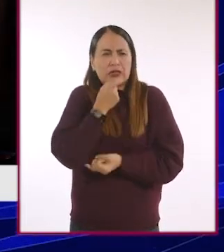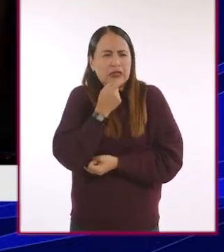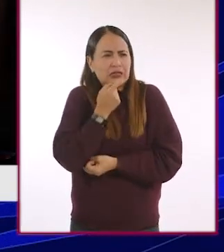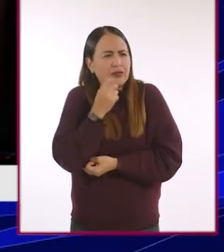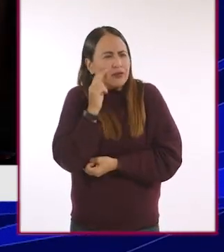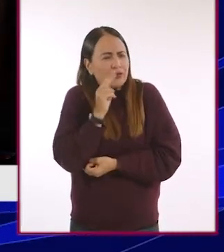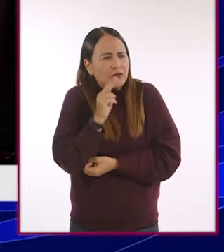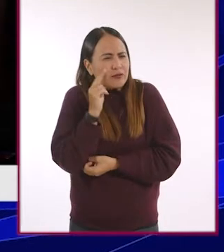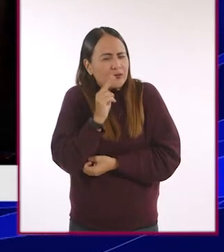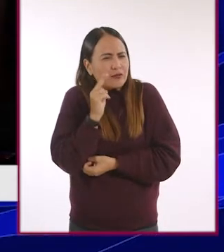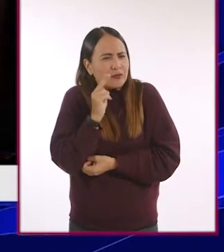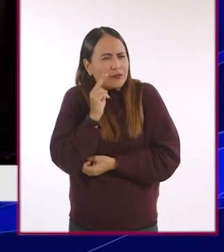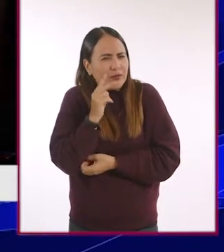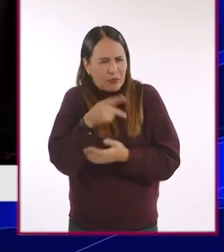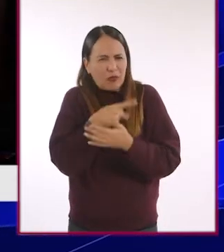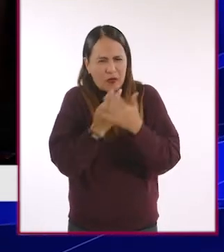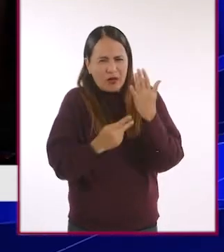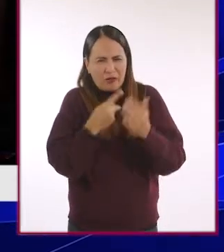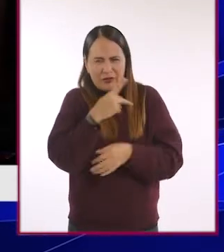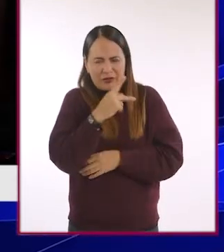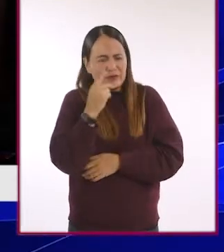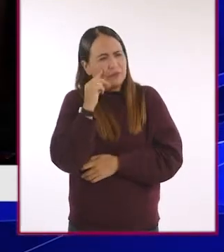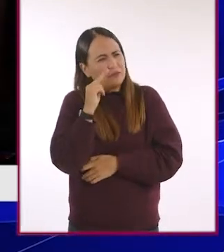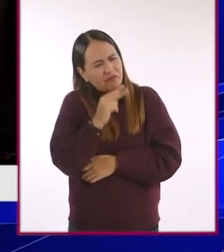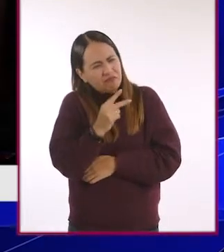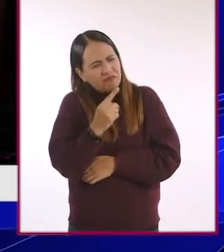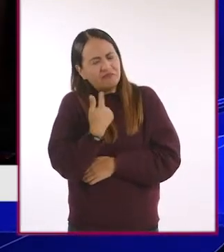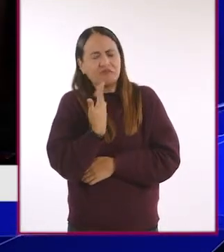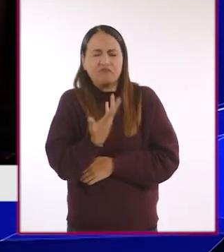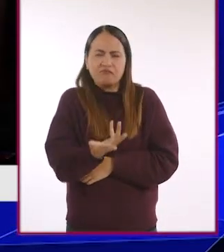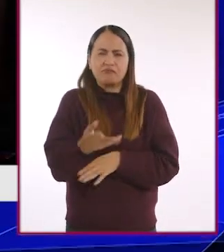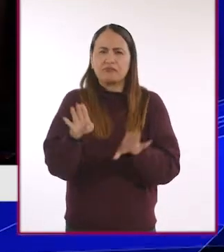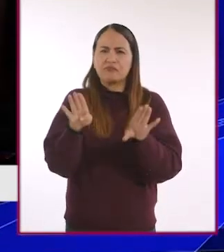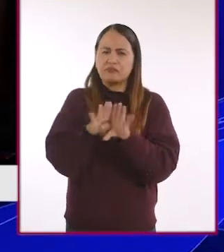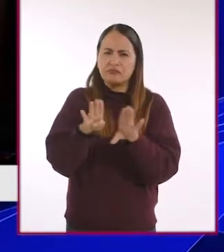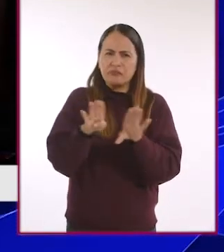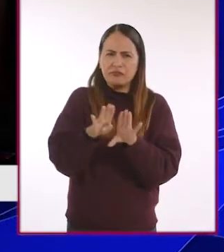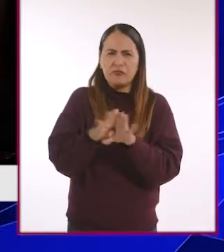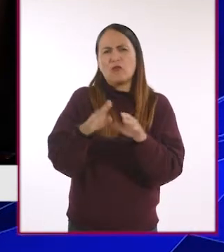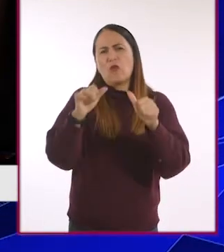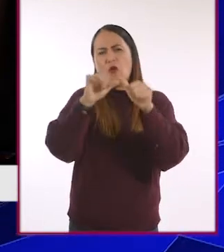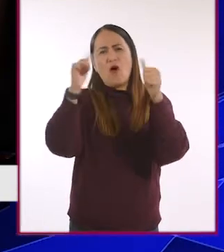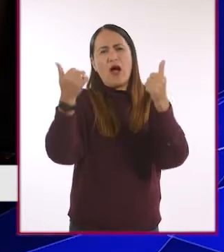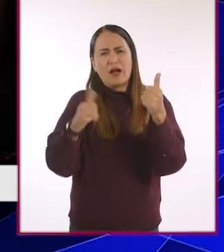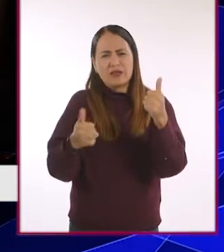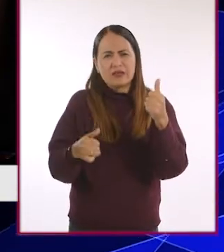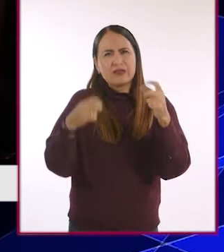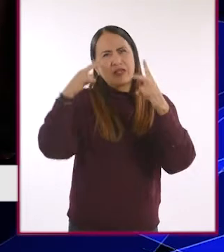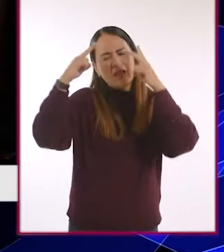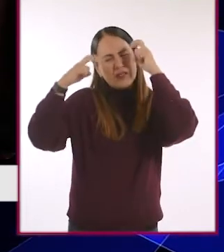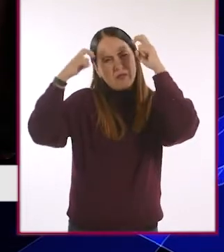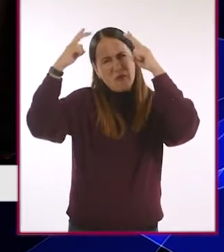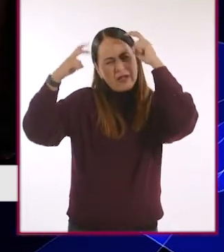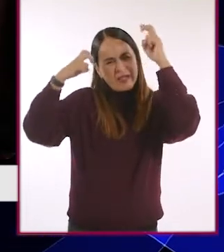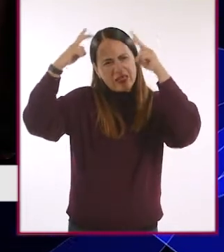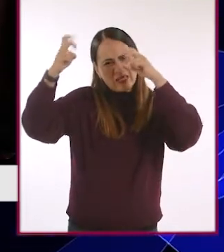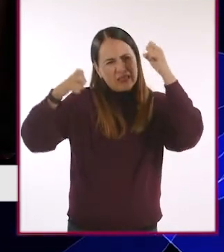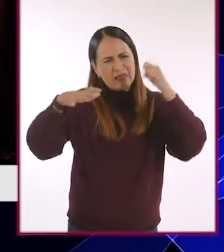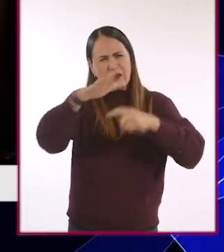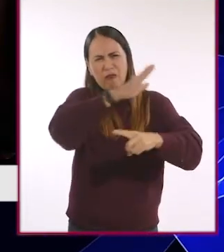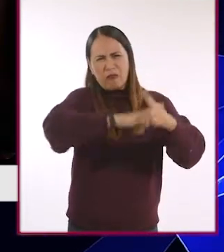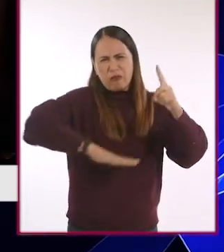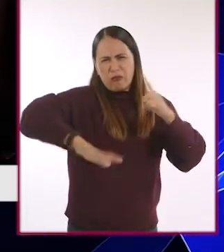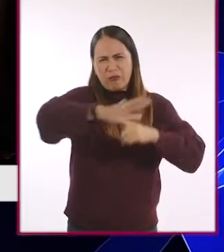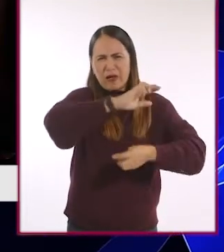¿no? Porque también me apasiona mucho ver cómo hay artistas que imaginan estos mundos,